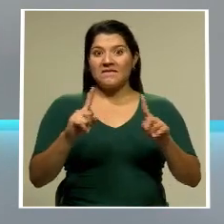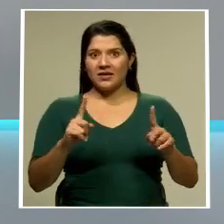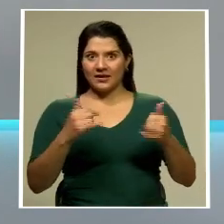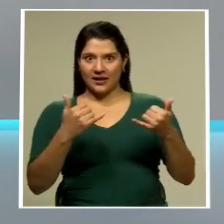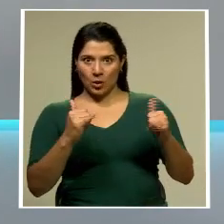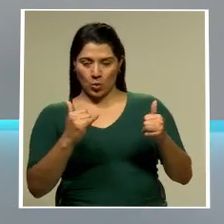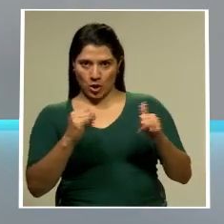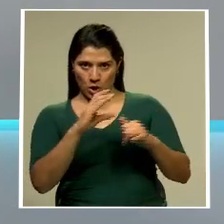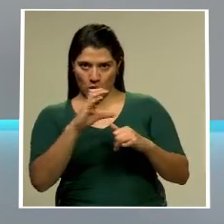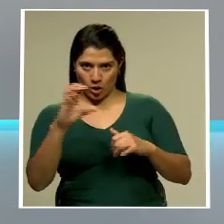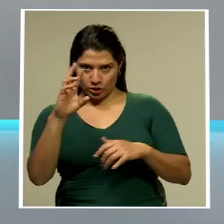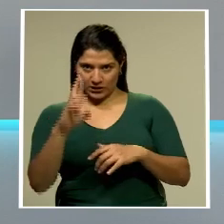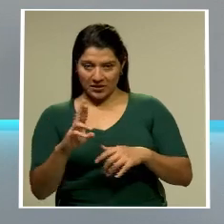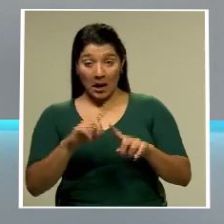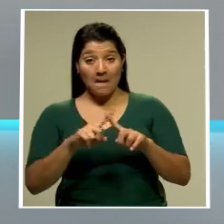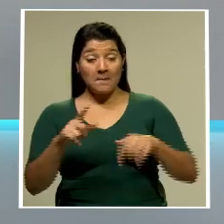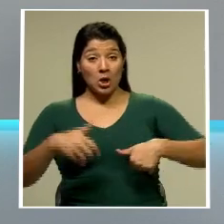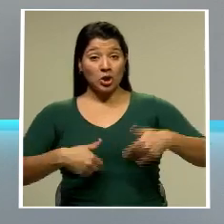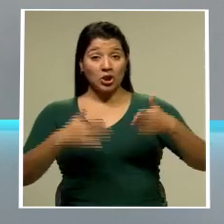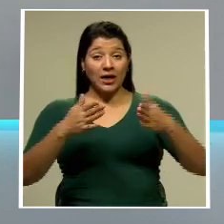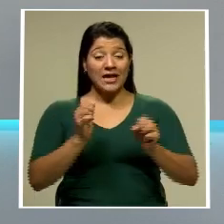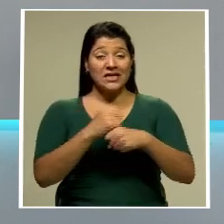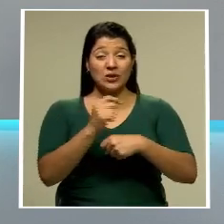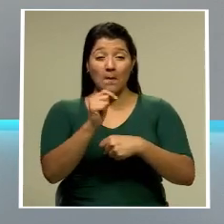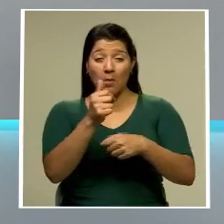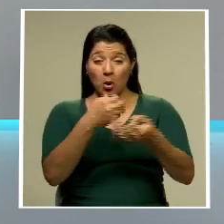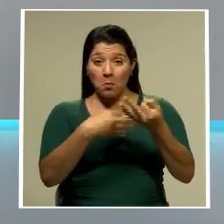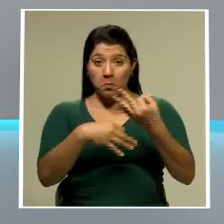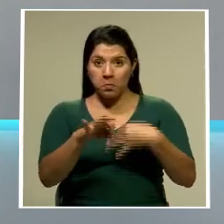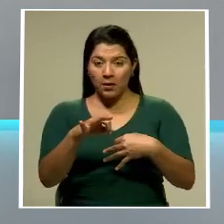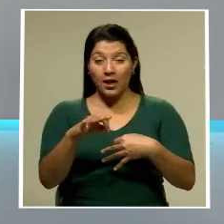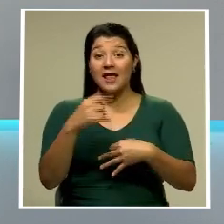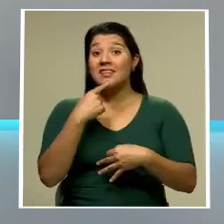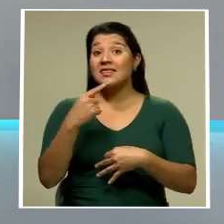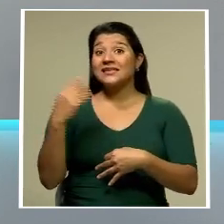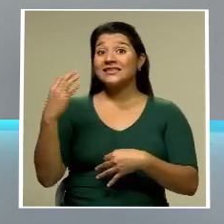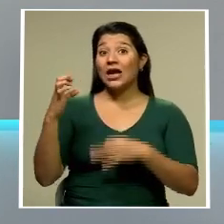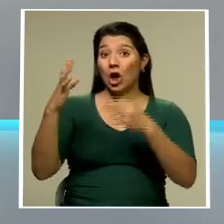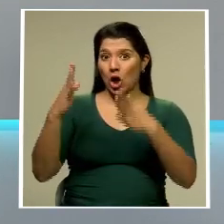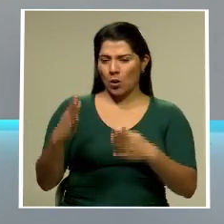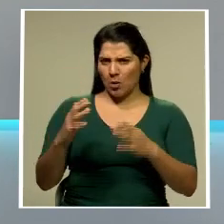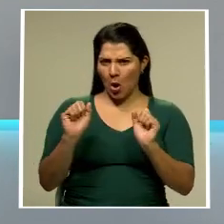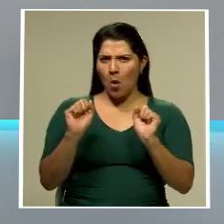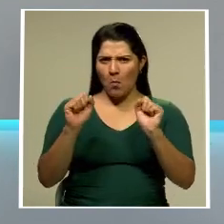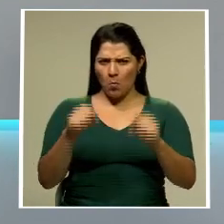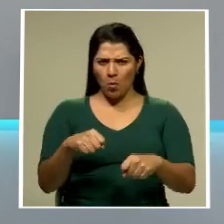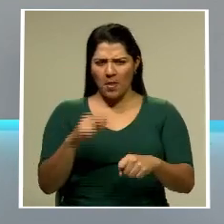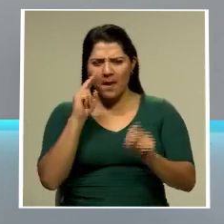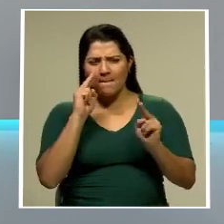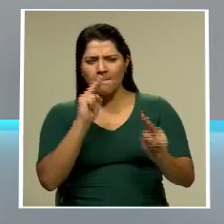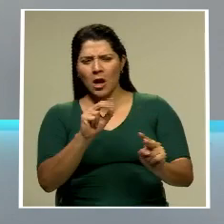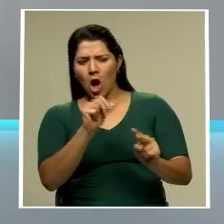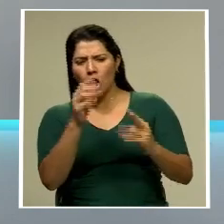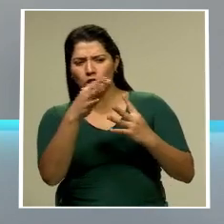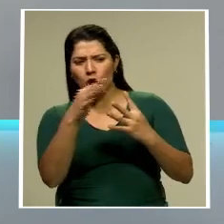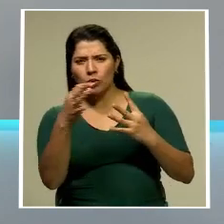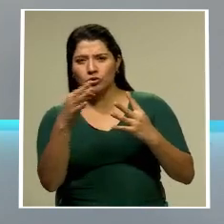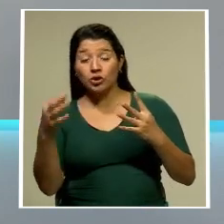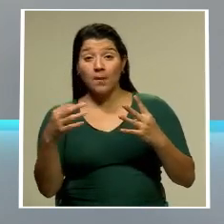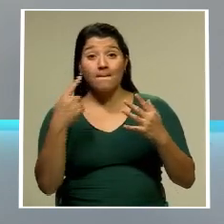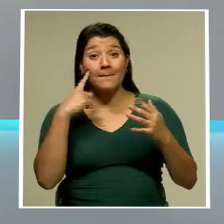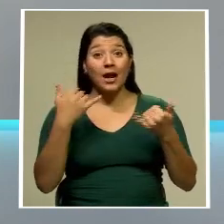pocos cambios y mantuvo la base tricolor. El colombiano aseguró que podría mirar otras alternativas ante